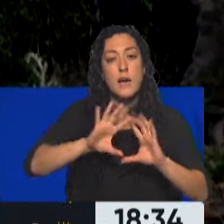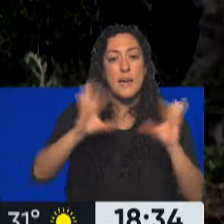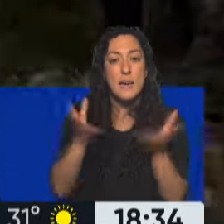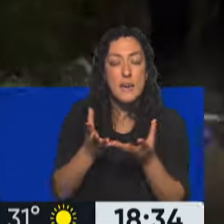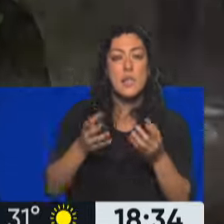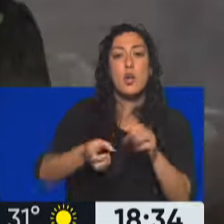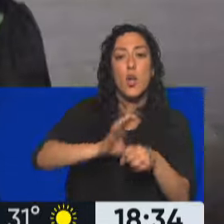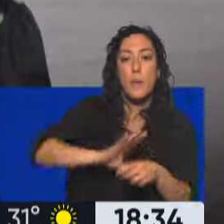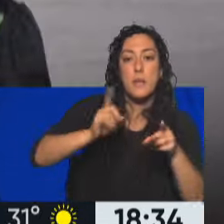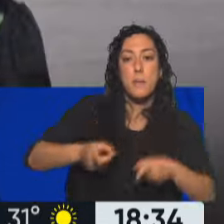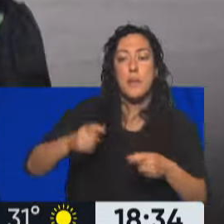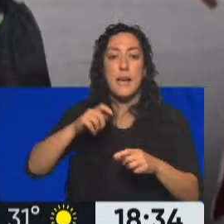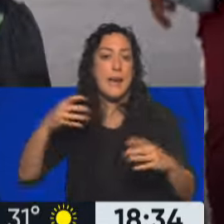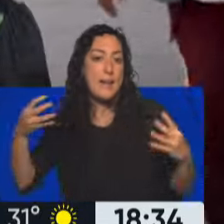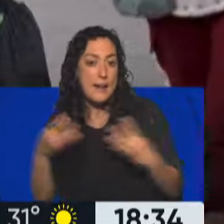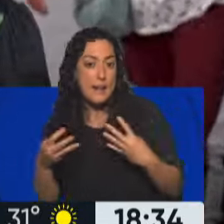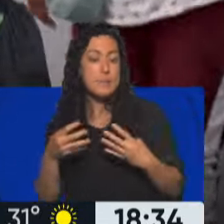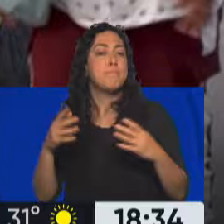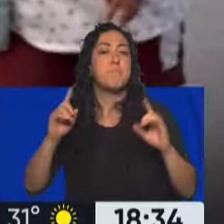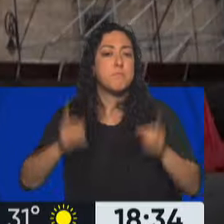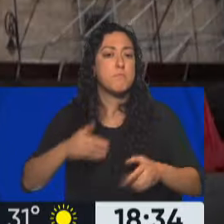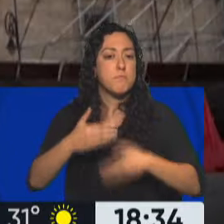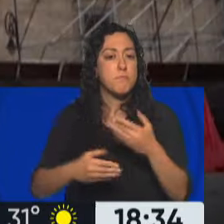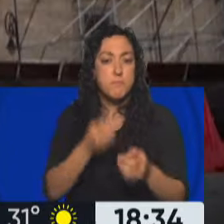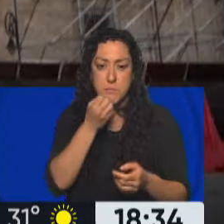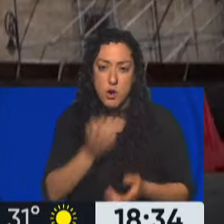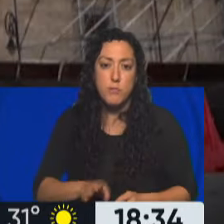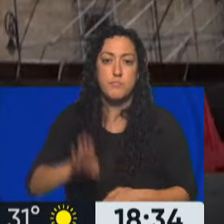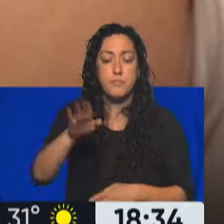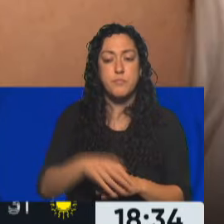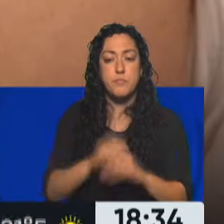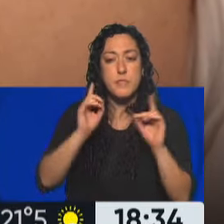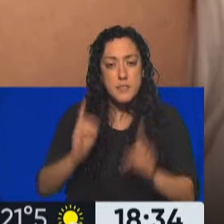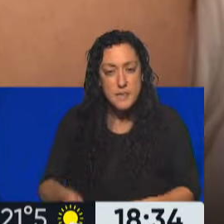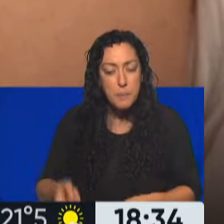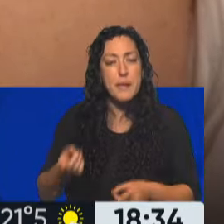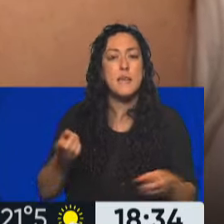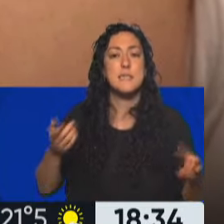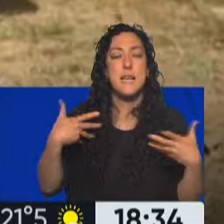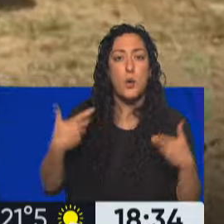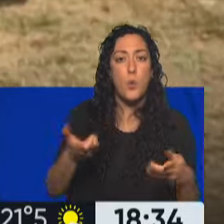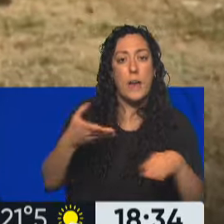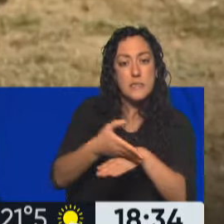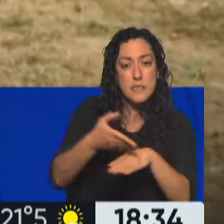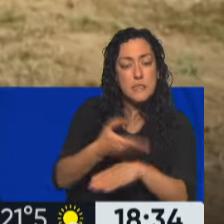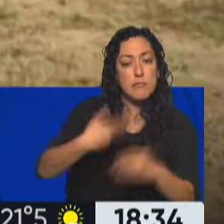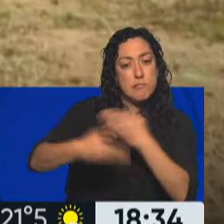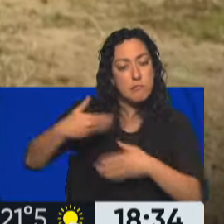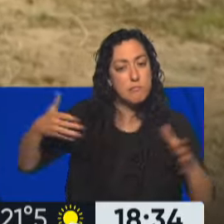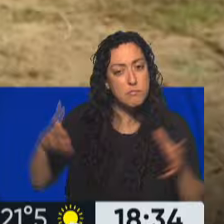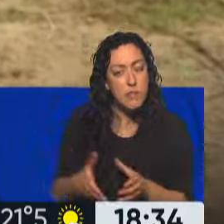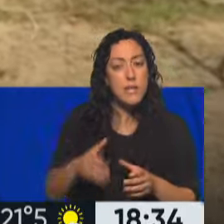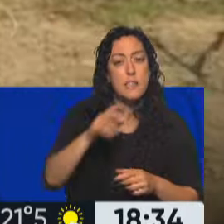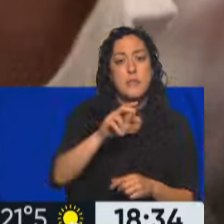en Ucrania. Más allá de estos datos positivos, se registra un retroceso en el acceso a la salud que afecta al 39%